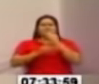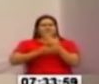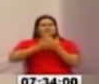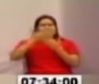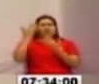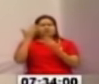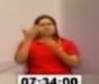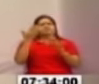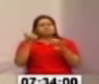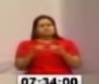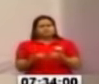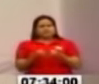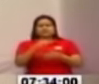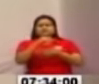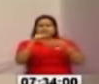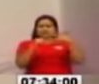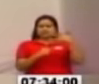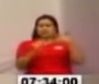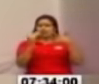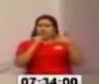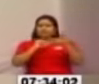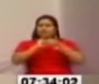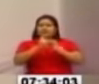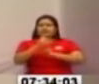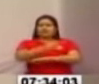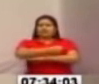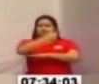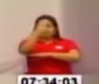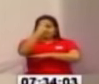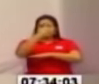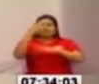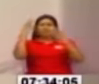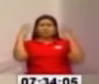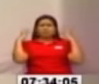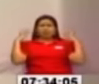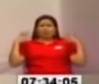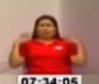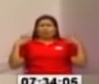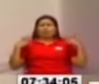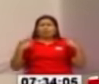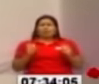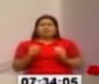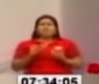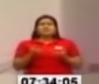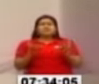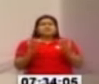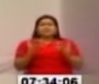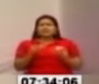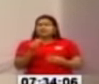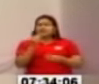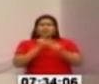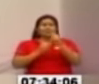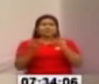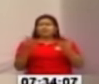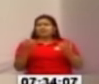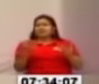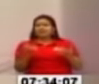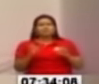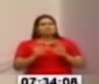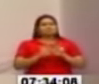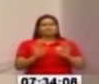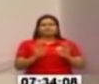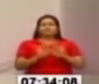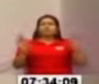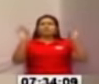poder consumir las 5 comidas al día, para no tenerle estresado a nuestro cuerpo, para no tenerle a nuestro cuerpo con una información errónea, es